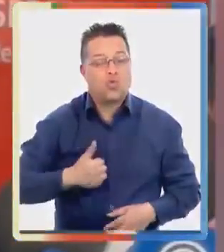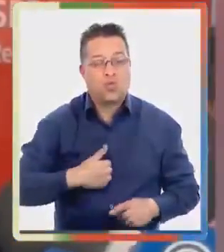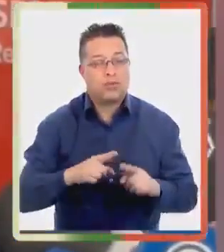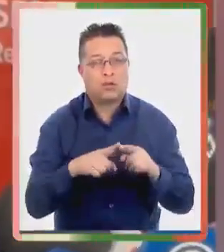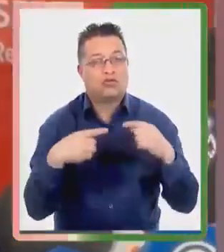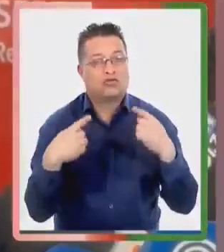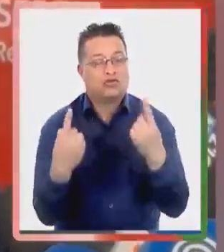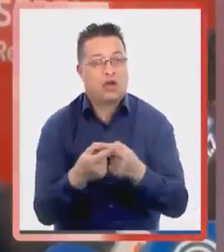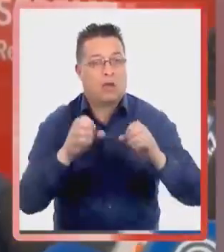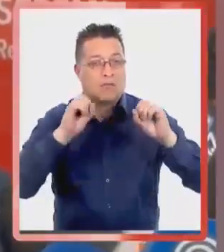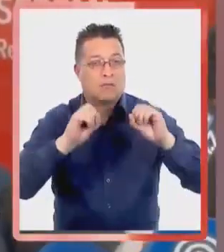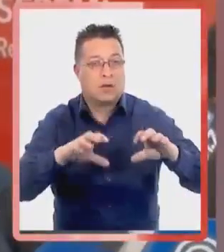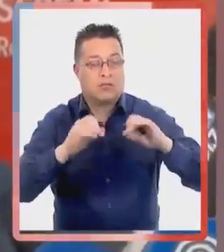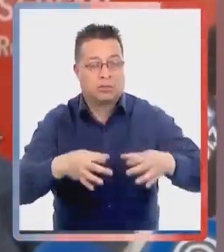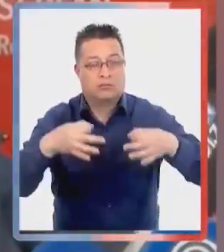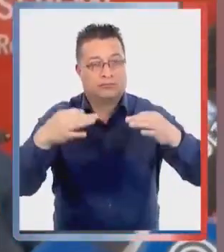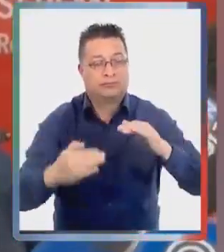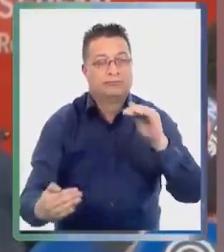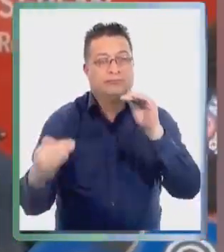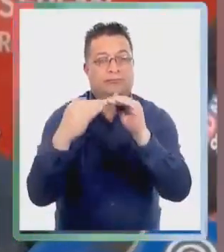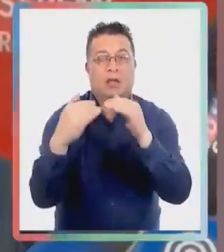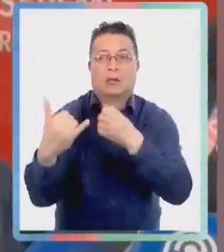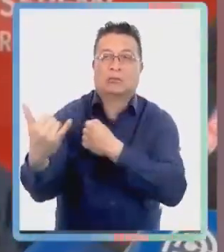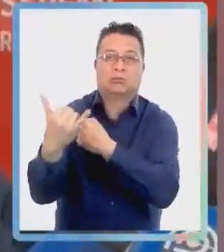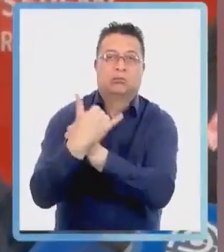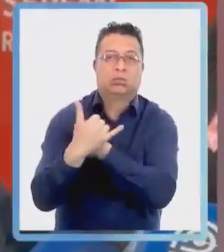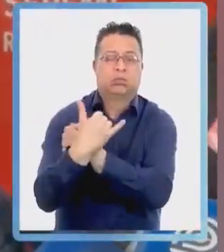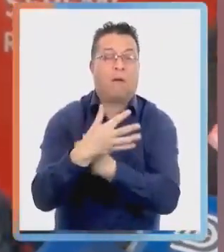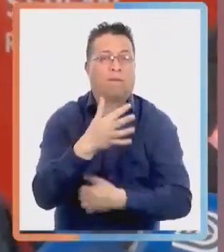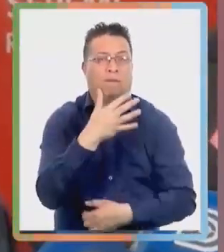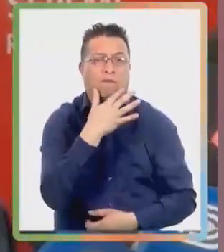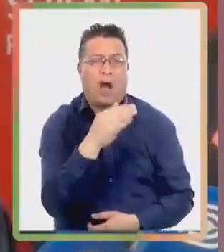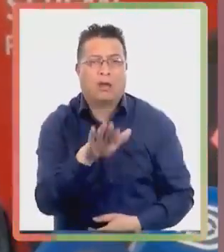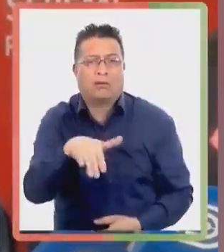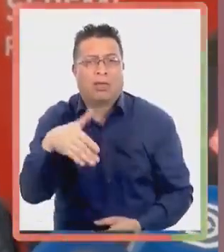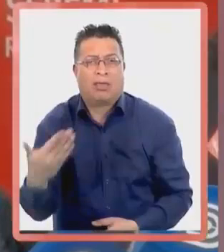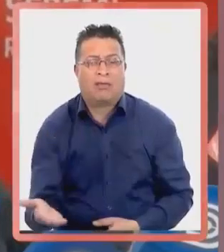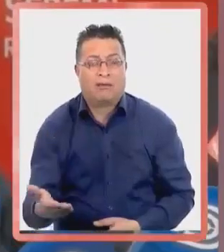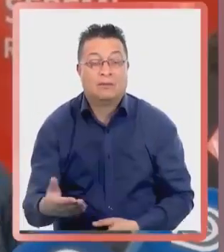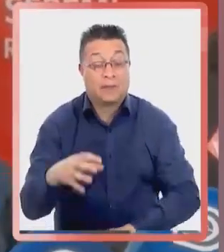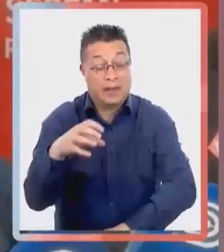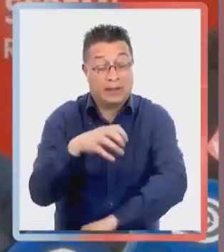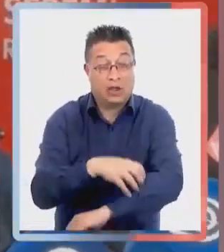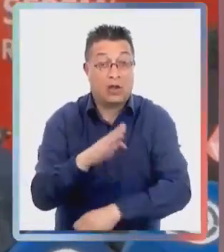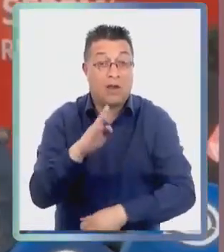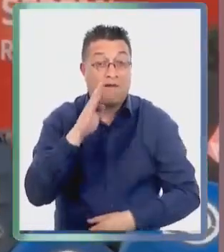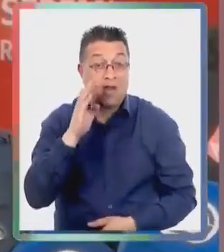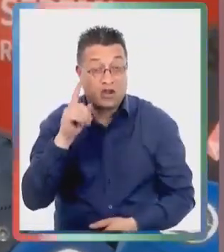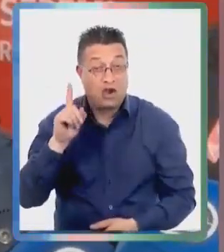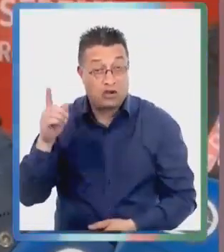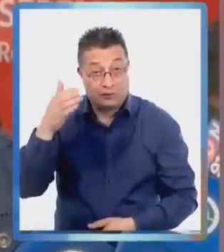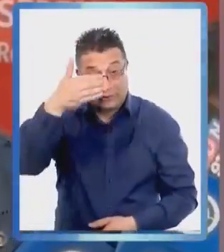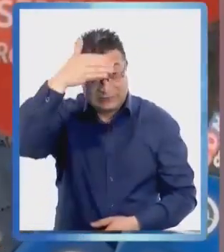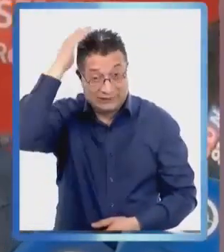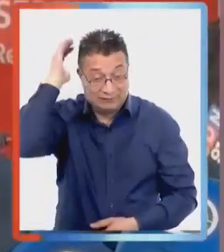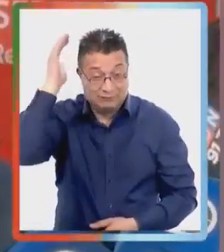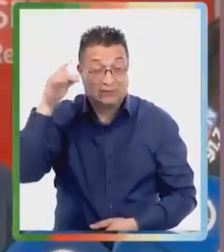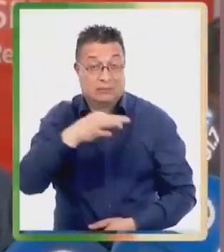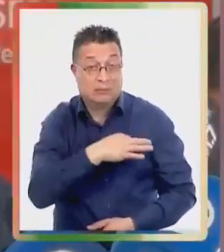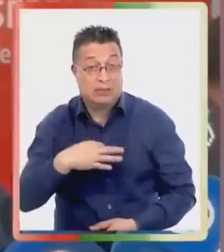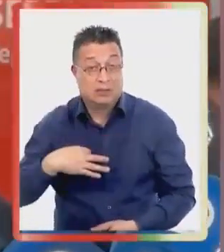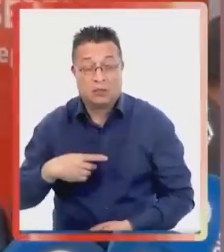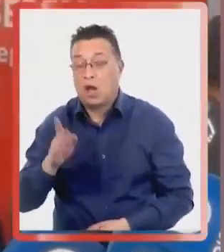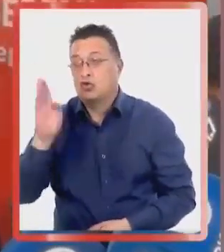indignación que como gobierno tenemos respecto a estos hechos son gravísimos. Y por cierto, también nos